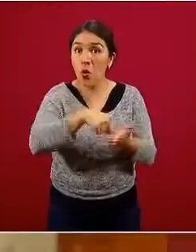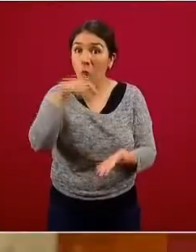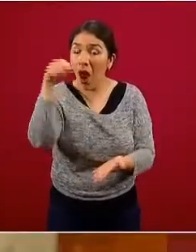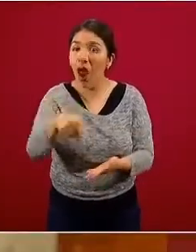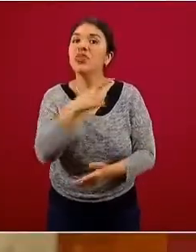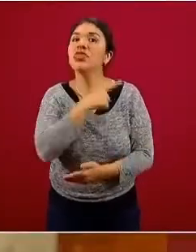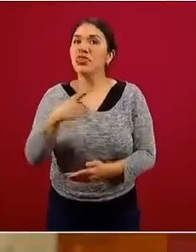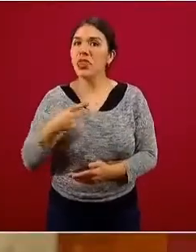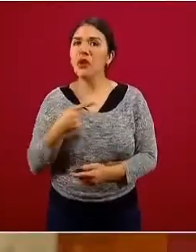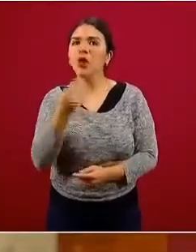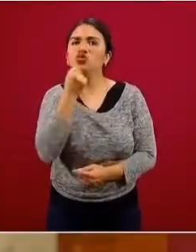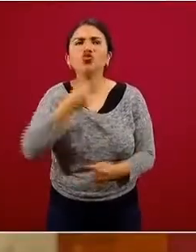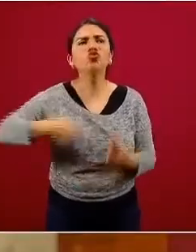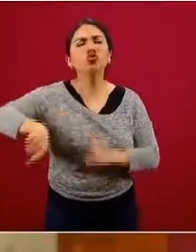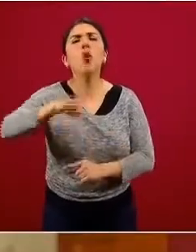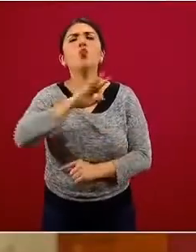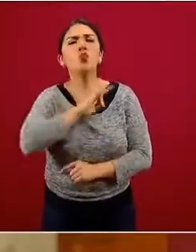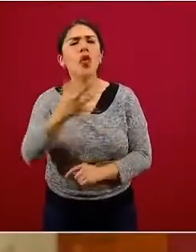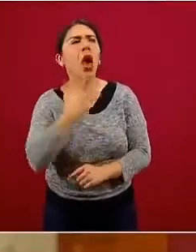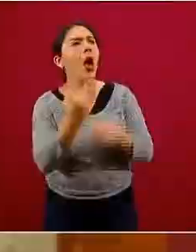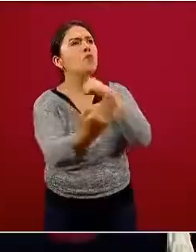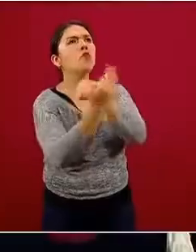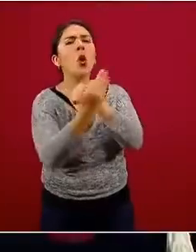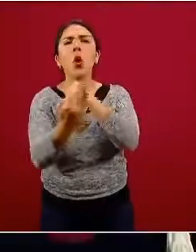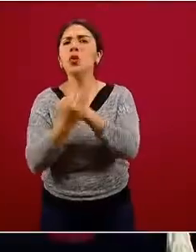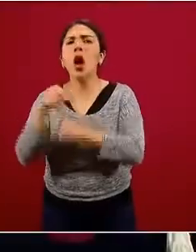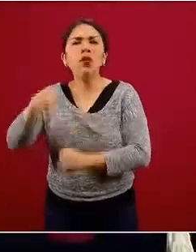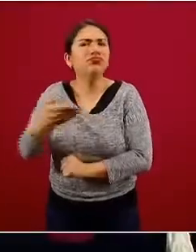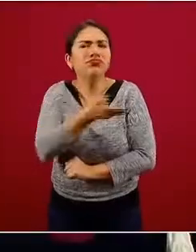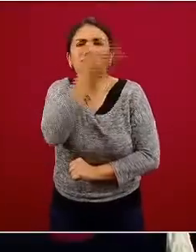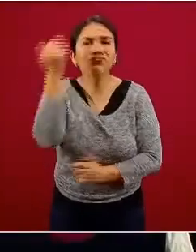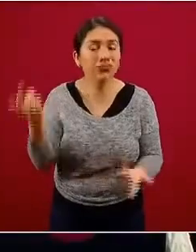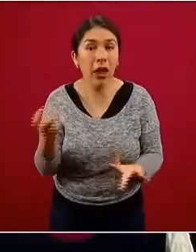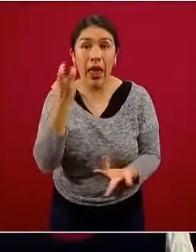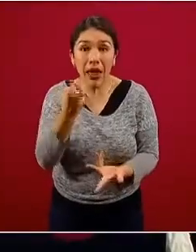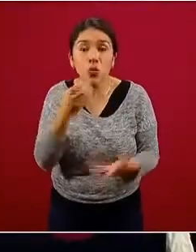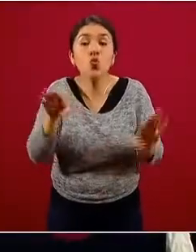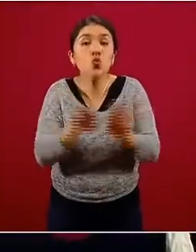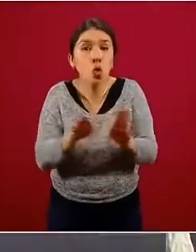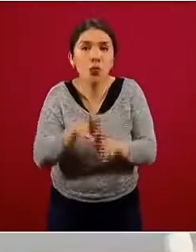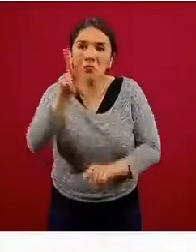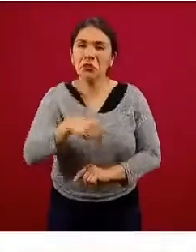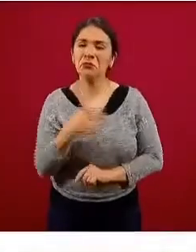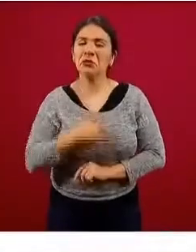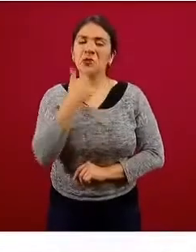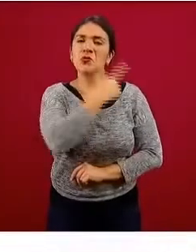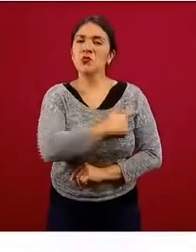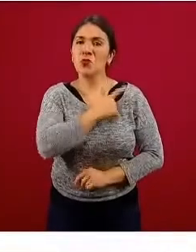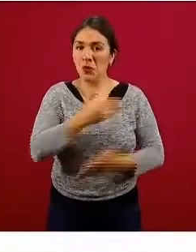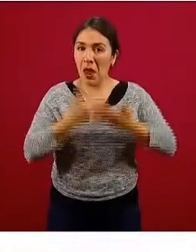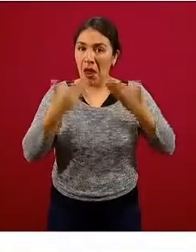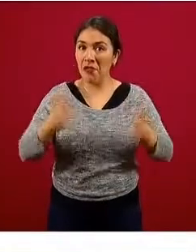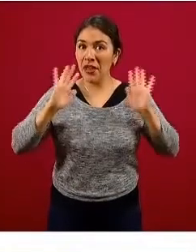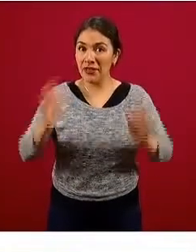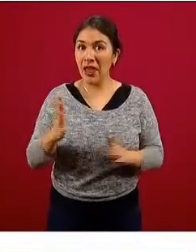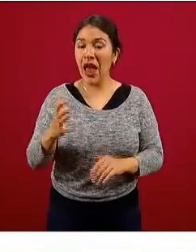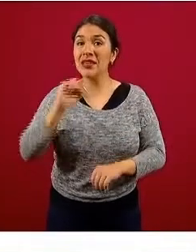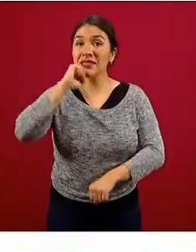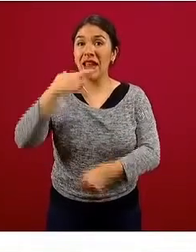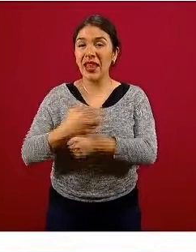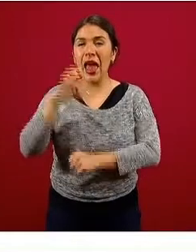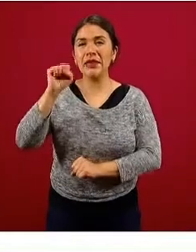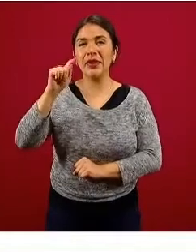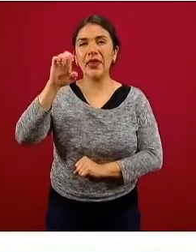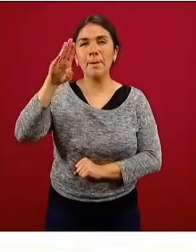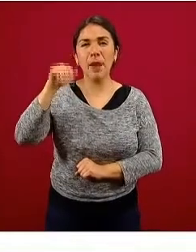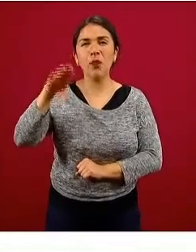lugar en donde el niño tenga absoluta protección. Para esto, pues me da mucho gusto que ya el secretario